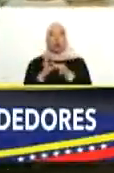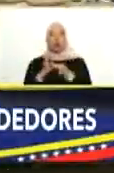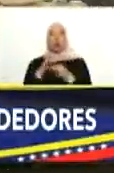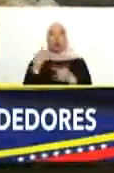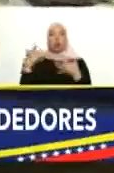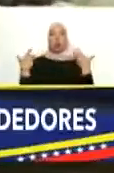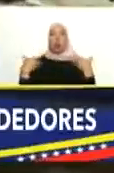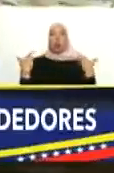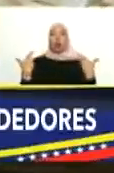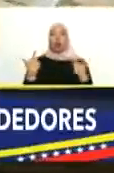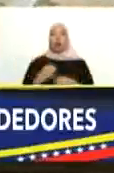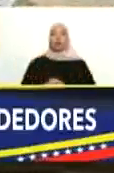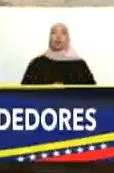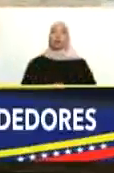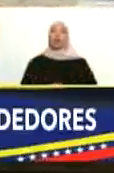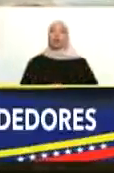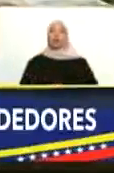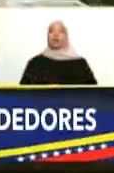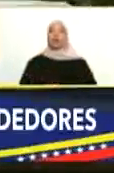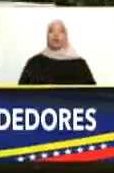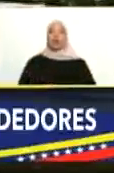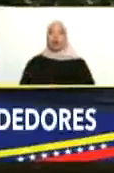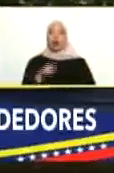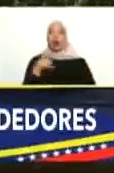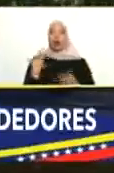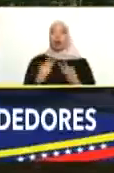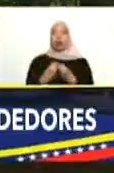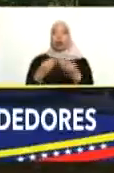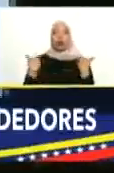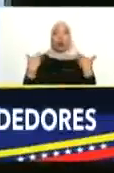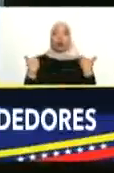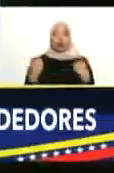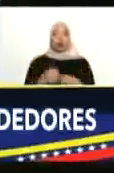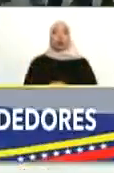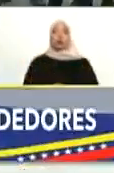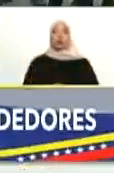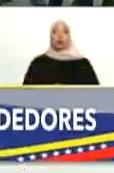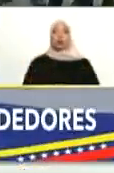alegría. Adelante, presidente. Prosperidad y con alegría. Adelante,